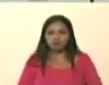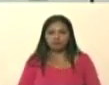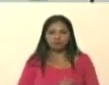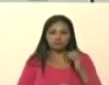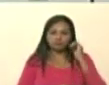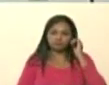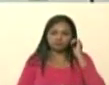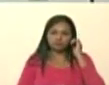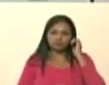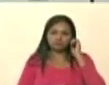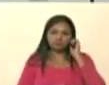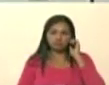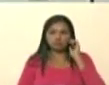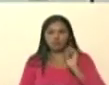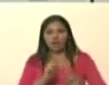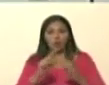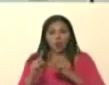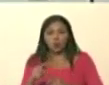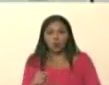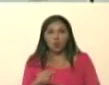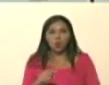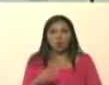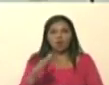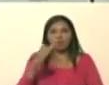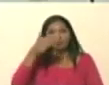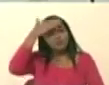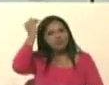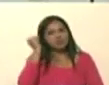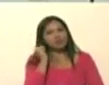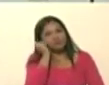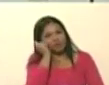tratamiento que le da en el caso de francisco de miranda quizás